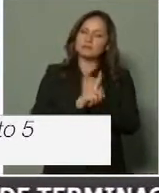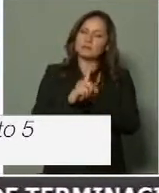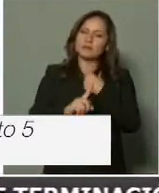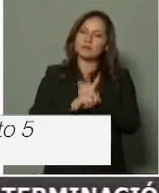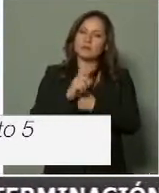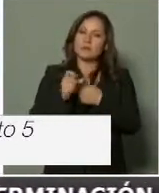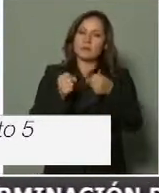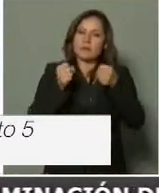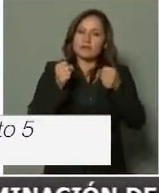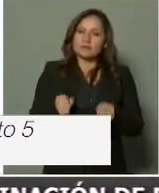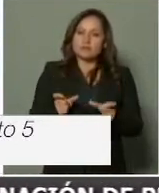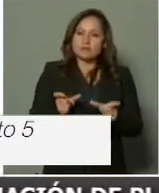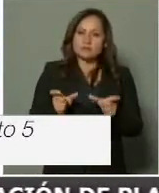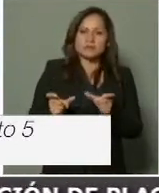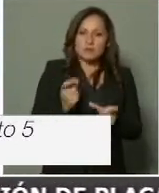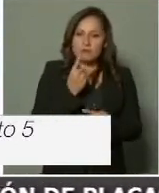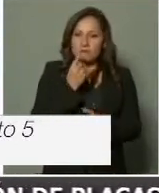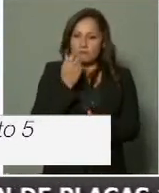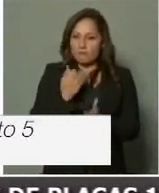Propondré